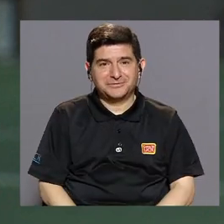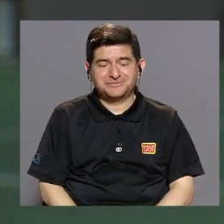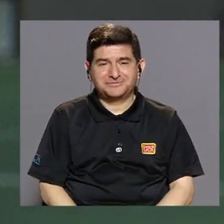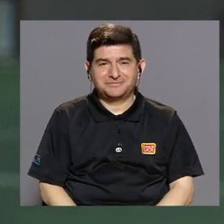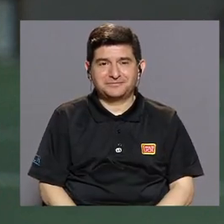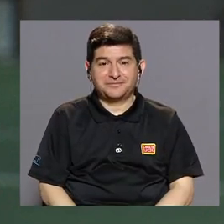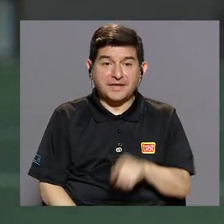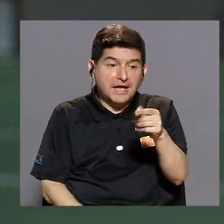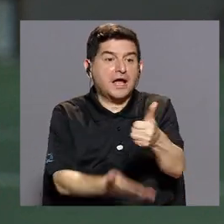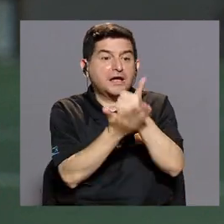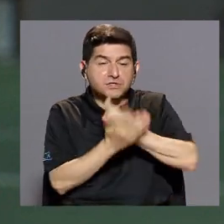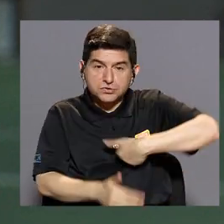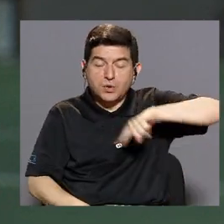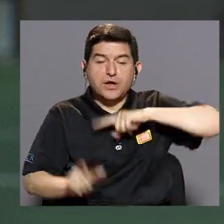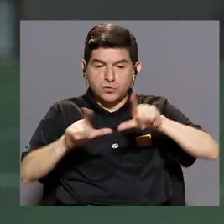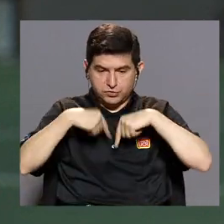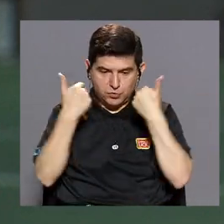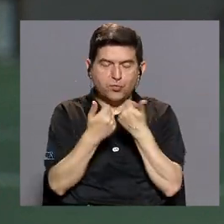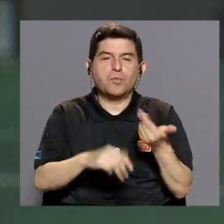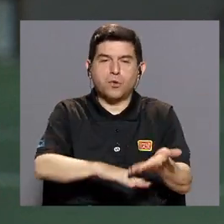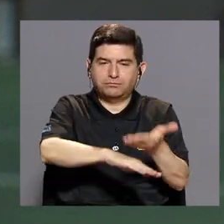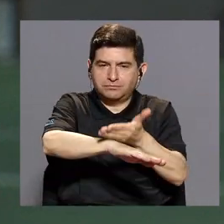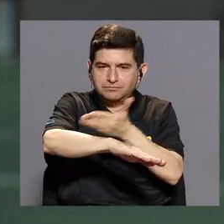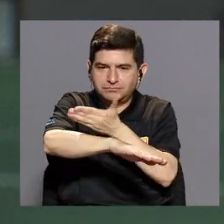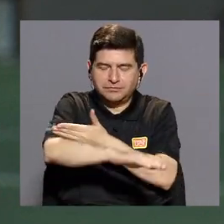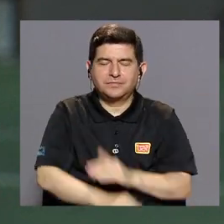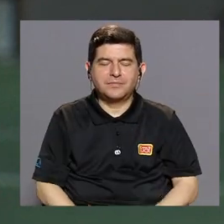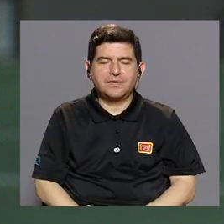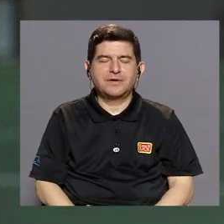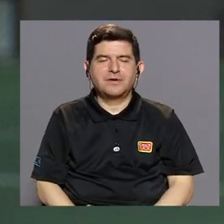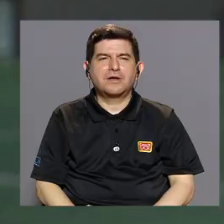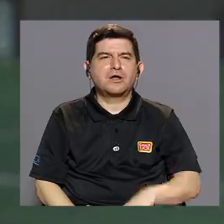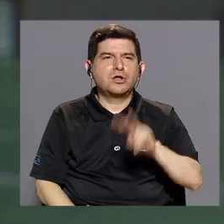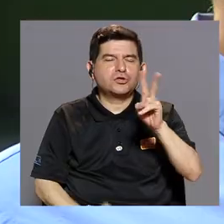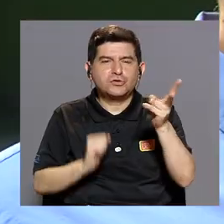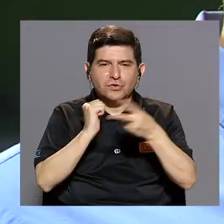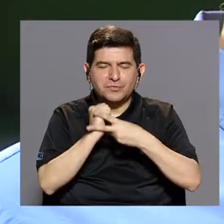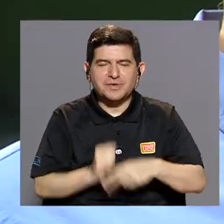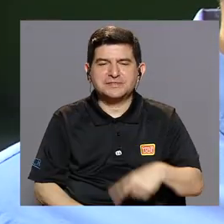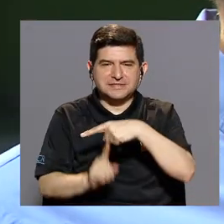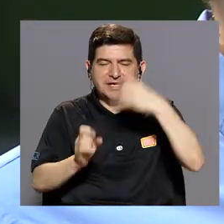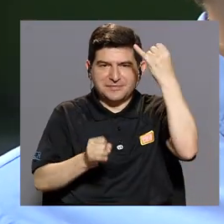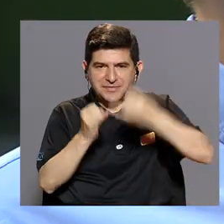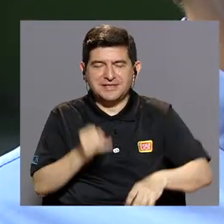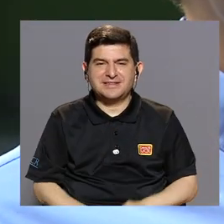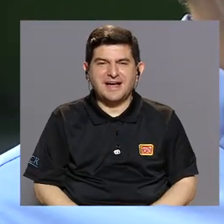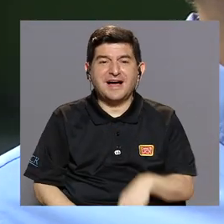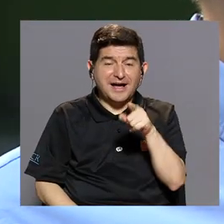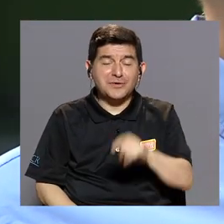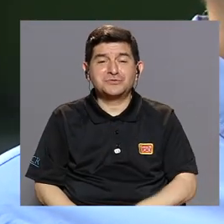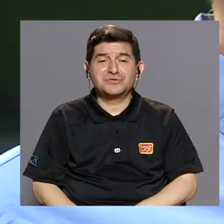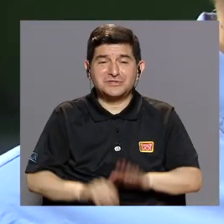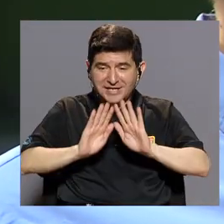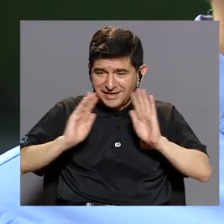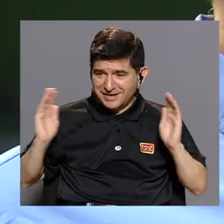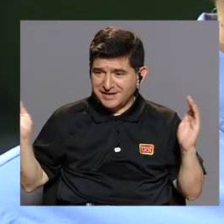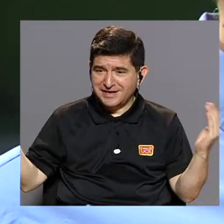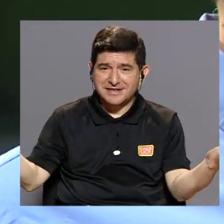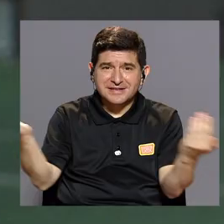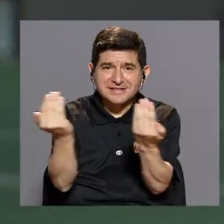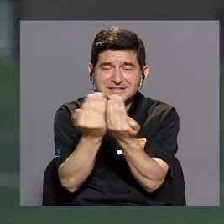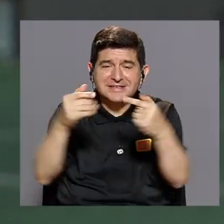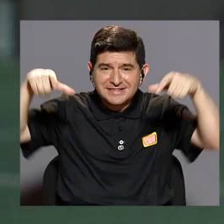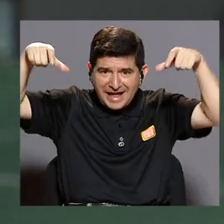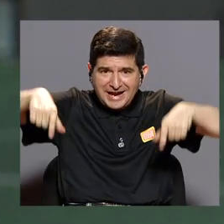sea, y eso nos ayudó a como grupo crecer. Logramos llegar a semifinales los 2 años. Forraban la cancha en plástico negro, sí, qué impresionante. Forraban la cancha.